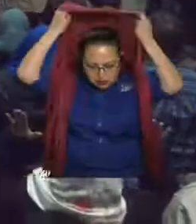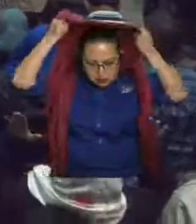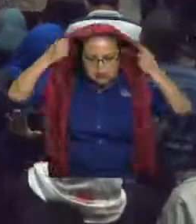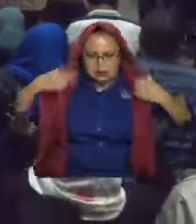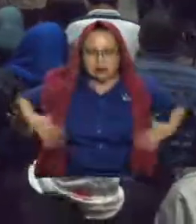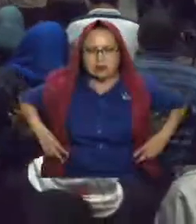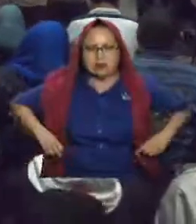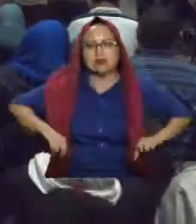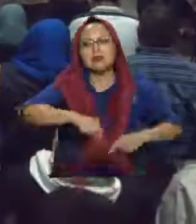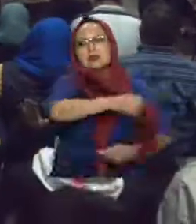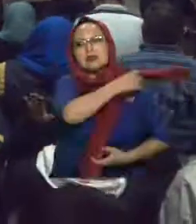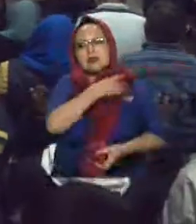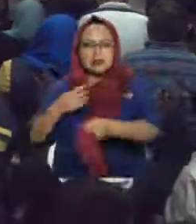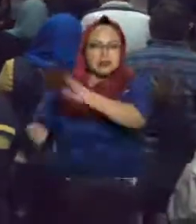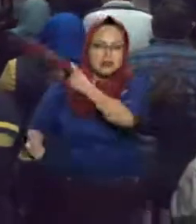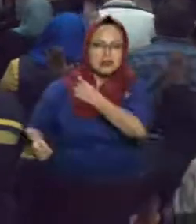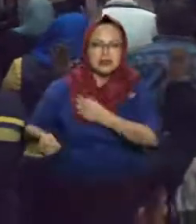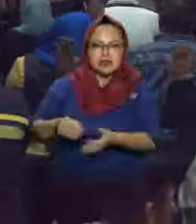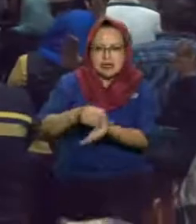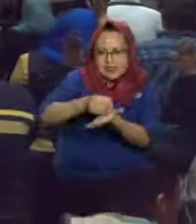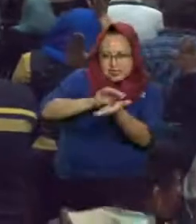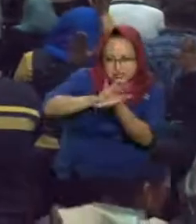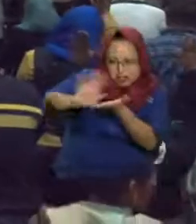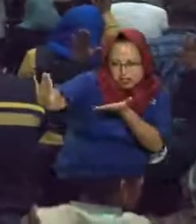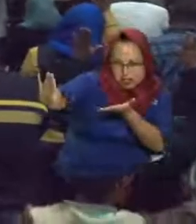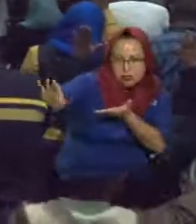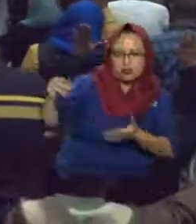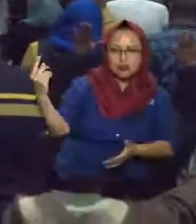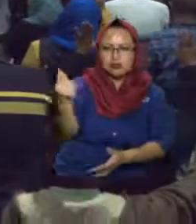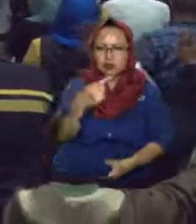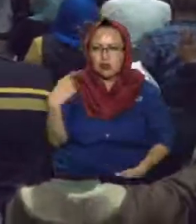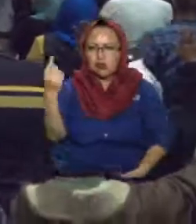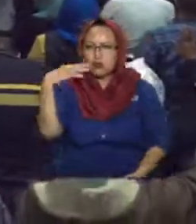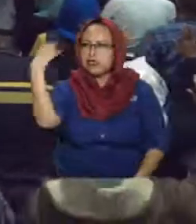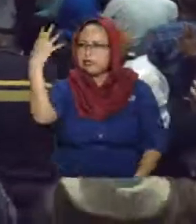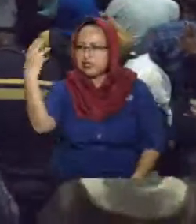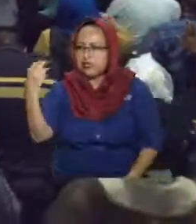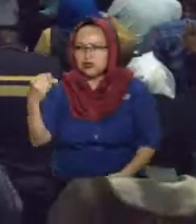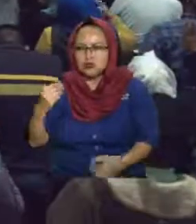rechazo todo espíritu de pobreza en medio del pueblo.